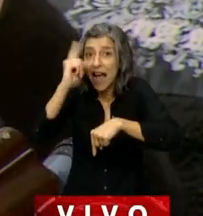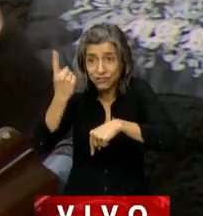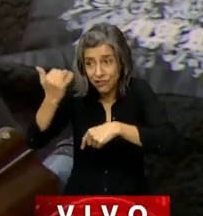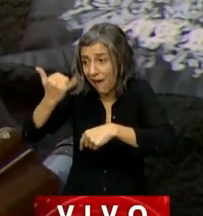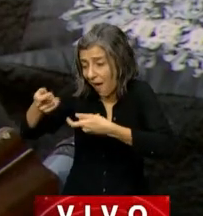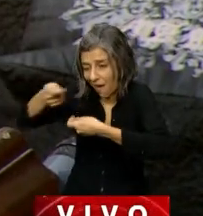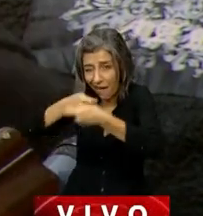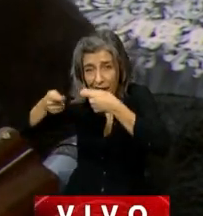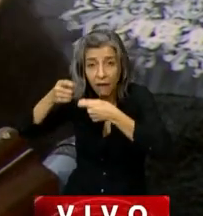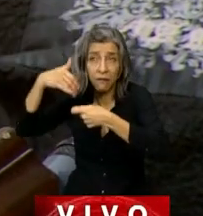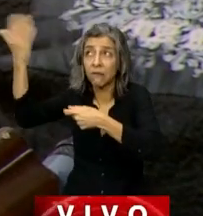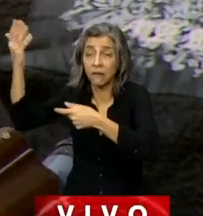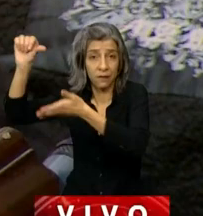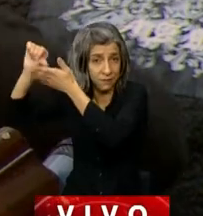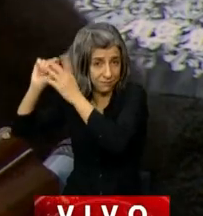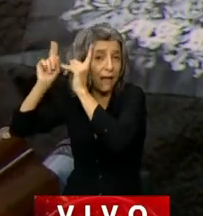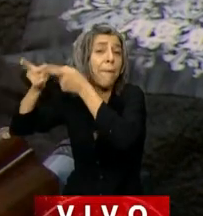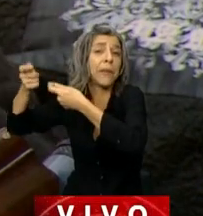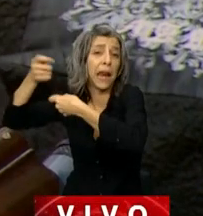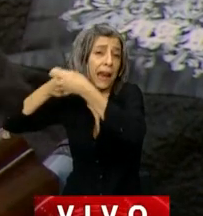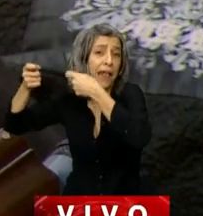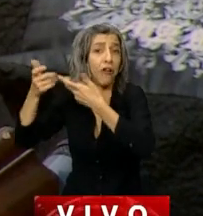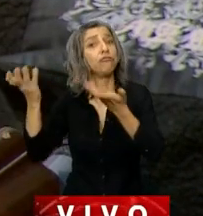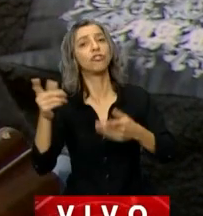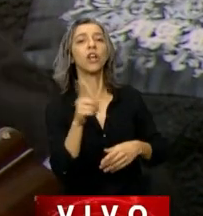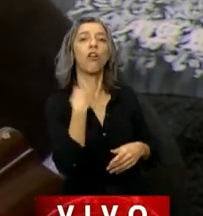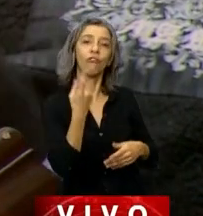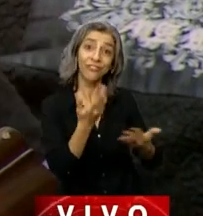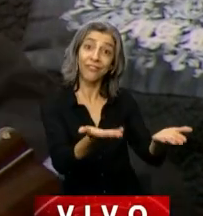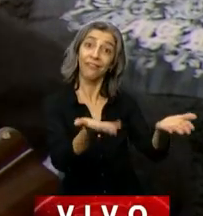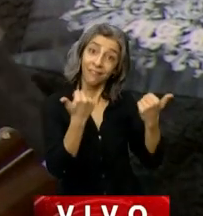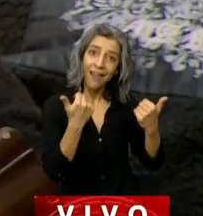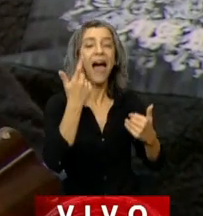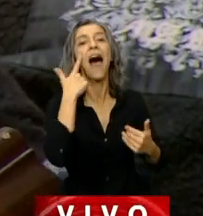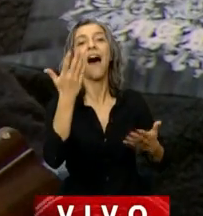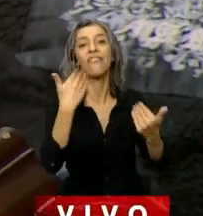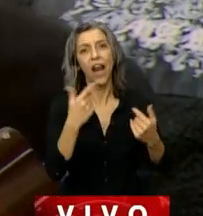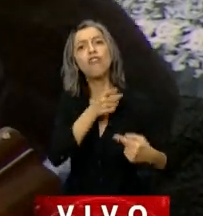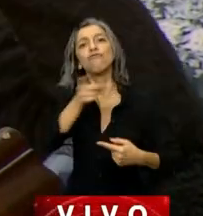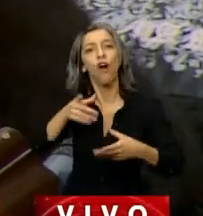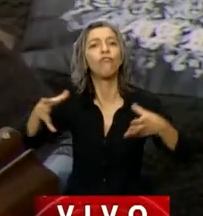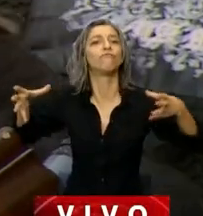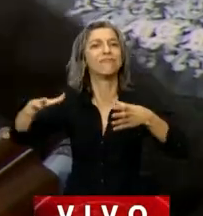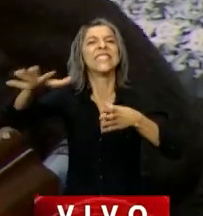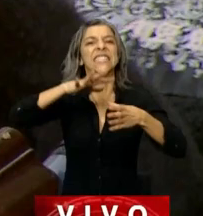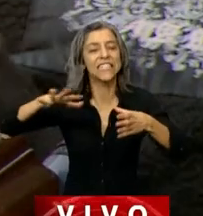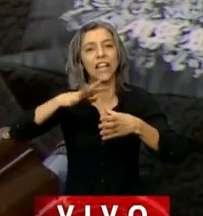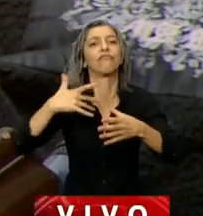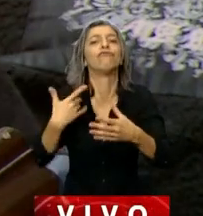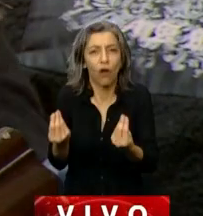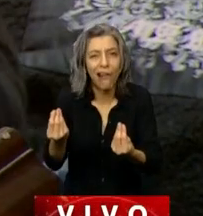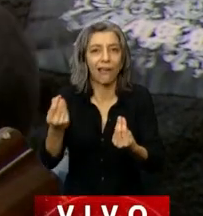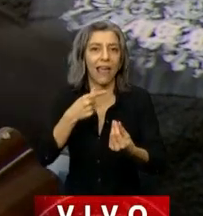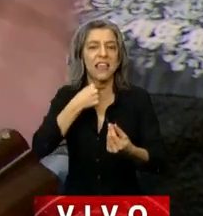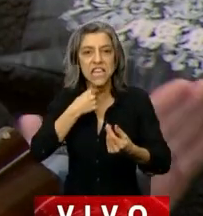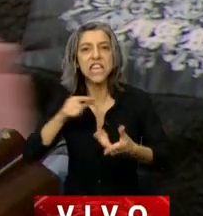desde esta banca, los invitamos a enfrentar a todas esas patronales que depredan el ambiente nacional e